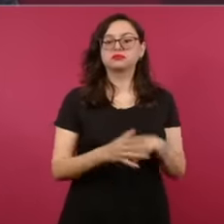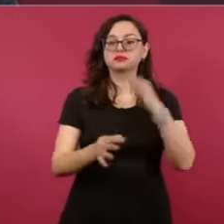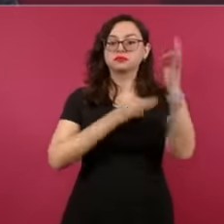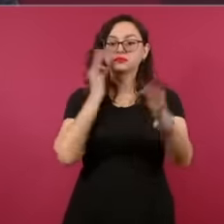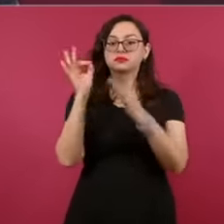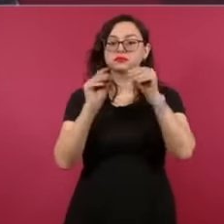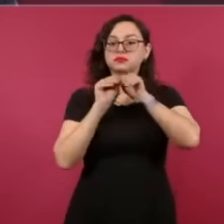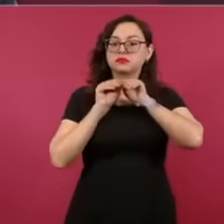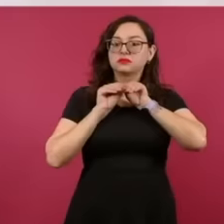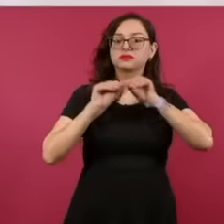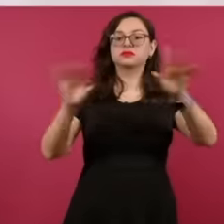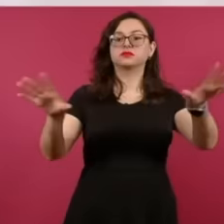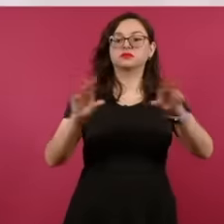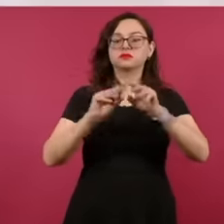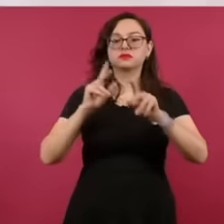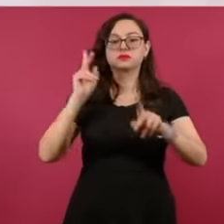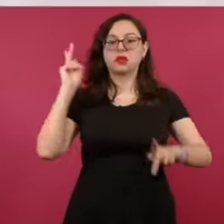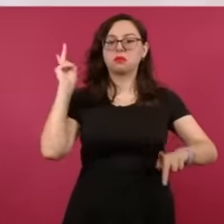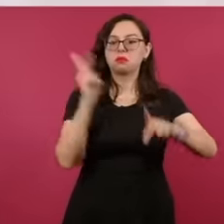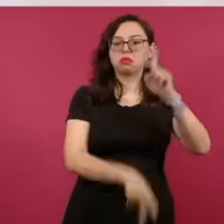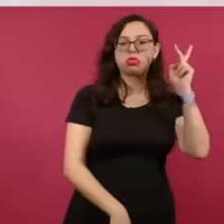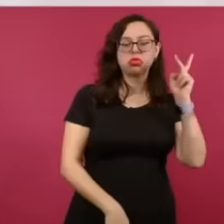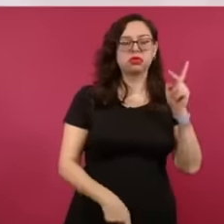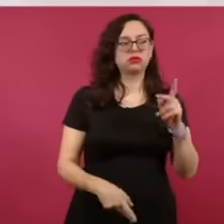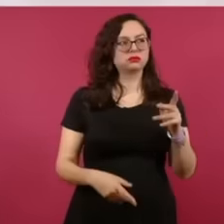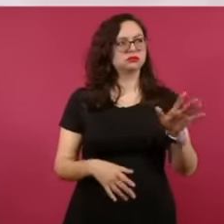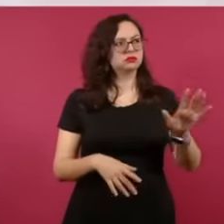Alegando de que no le habíamos pagado por adelantado.